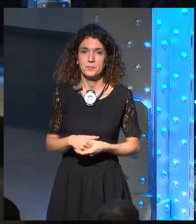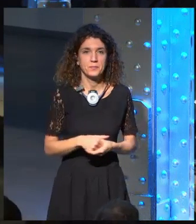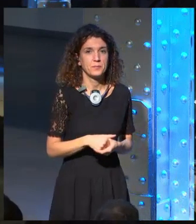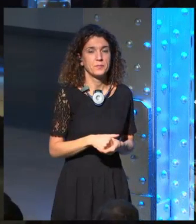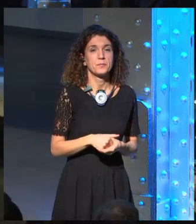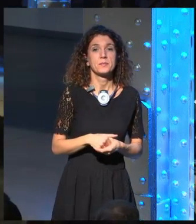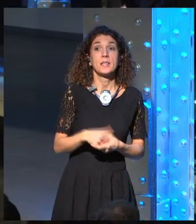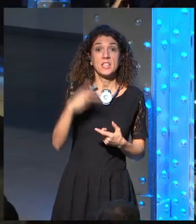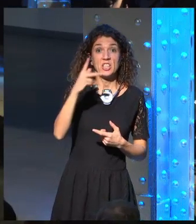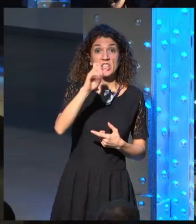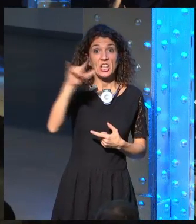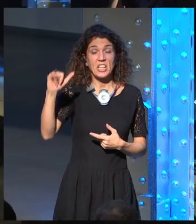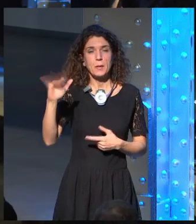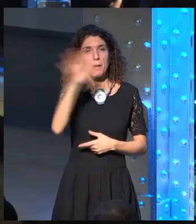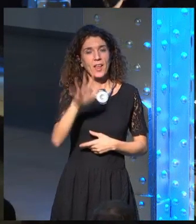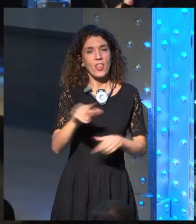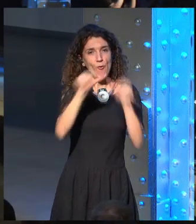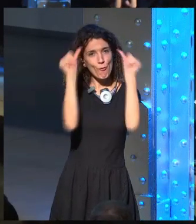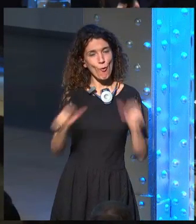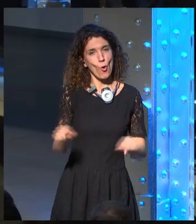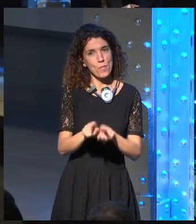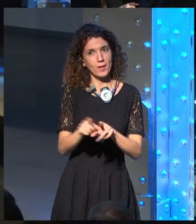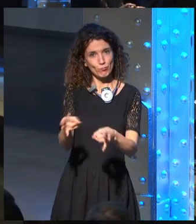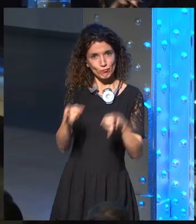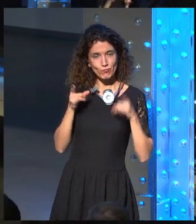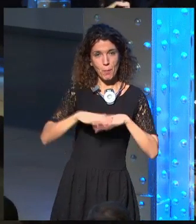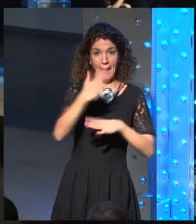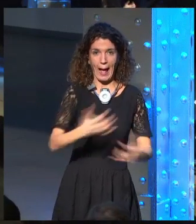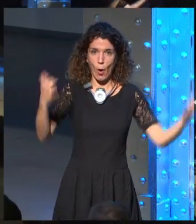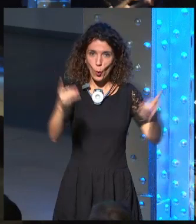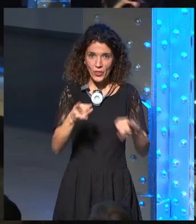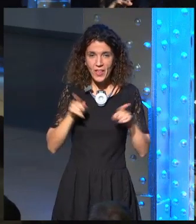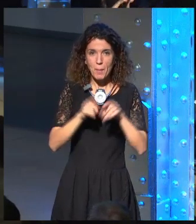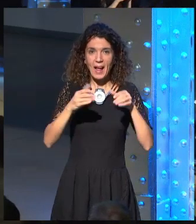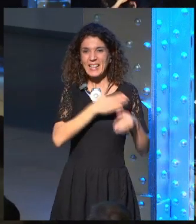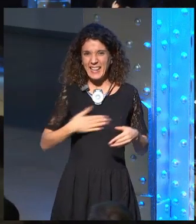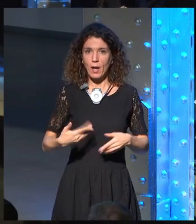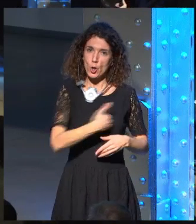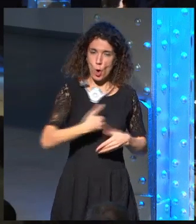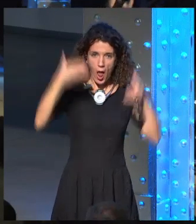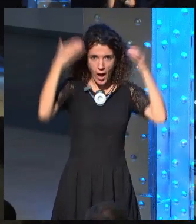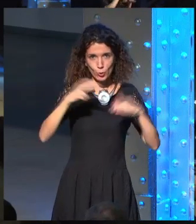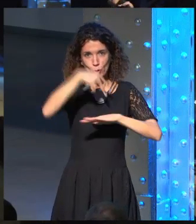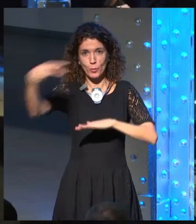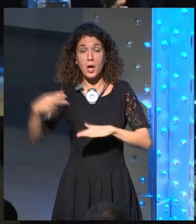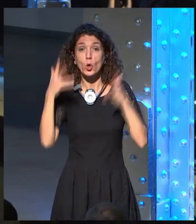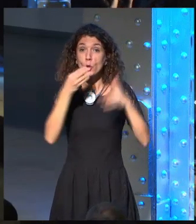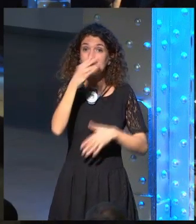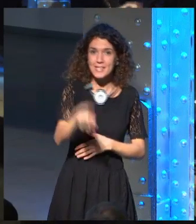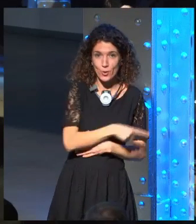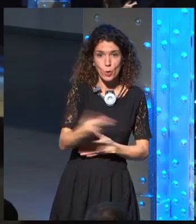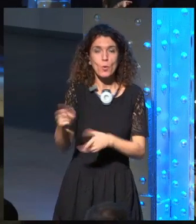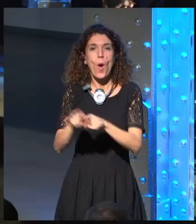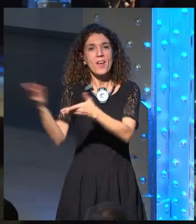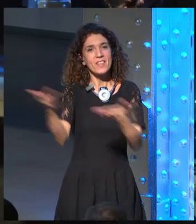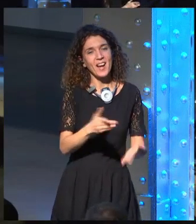Mr. Kelly, una forma muy atractiva de invitar a la audiencia a que sea astronauta. No sé si es un buen consejo, invitarles